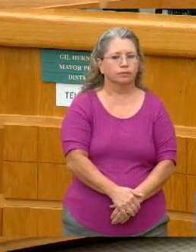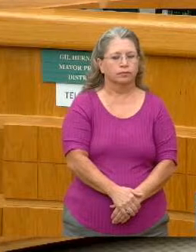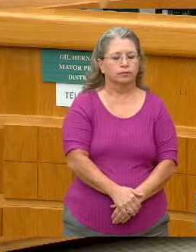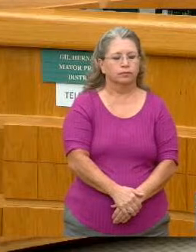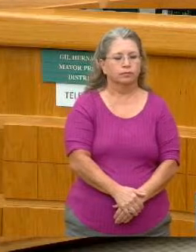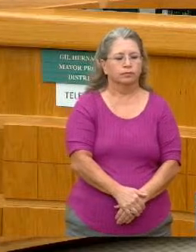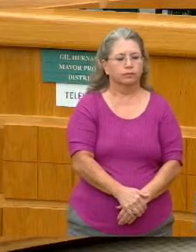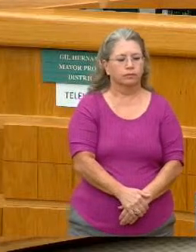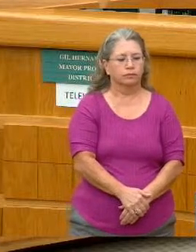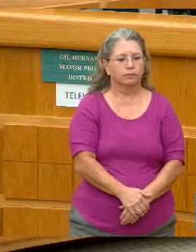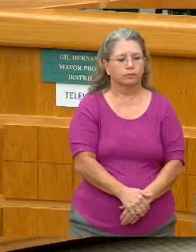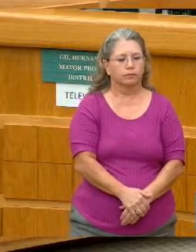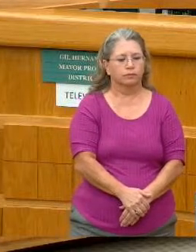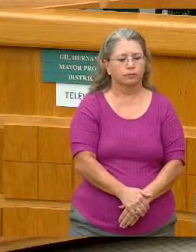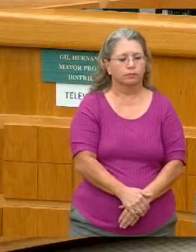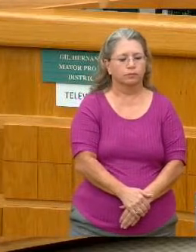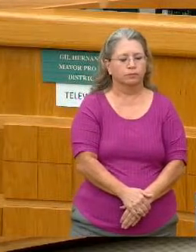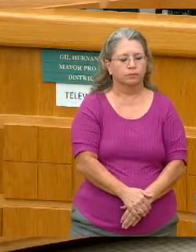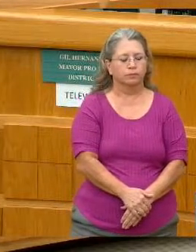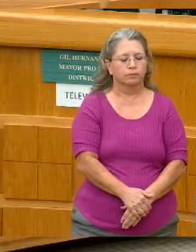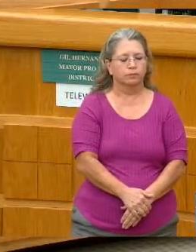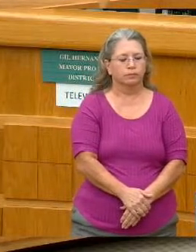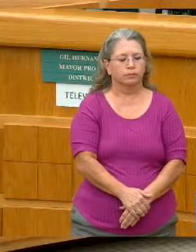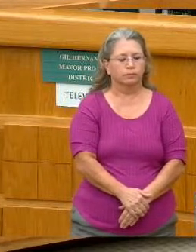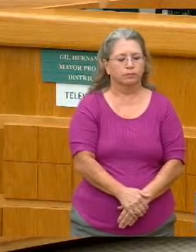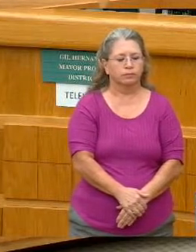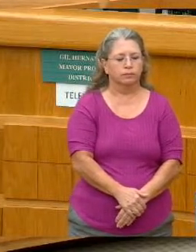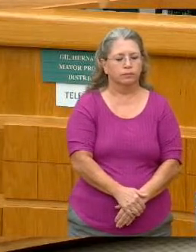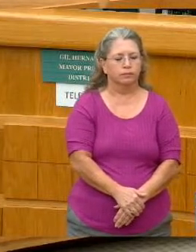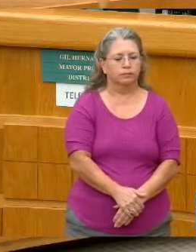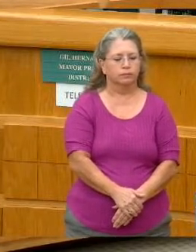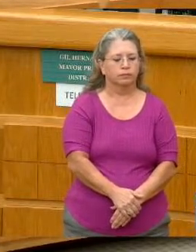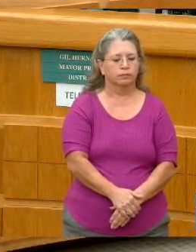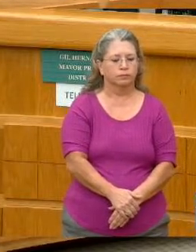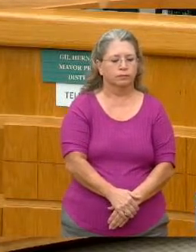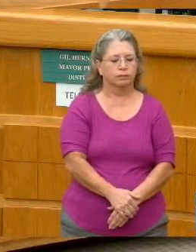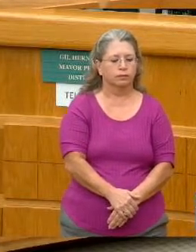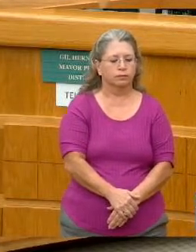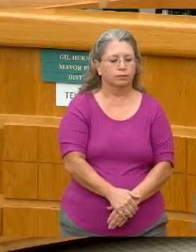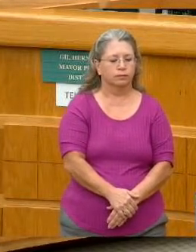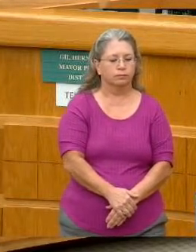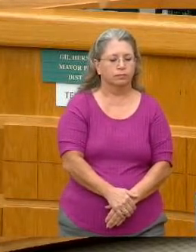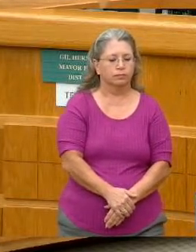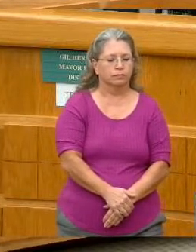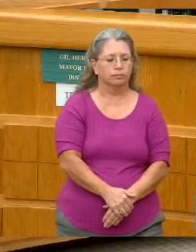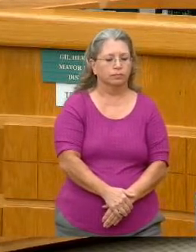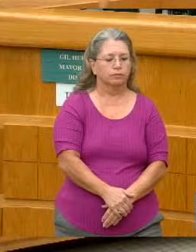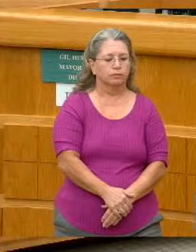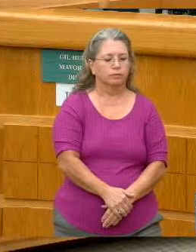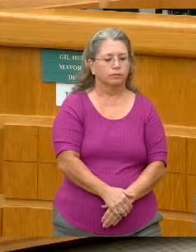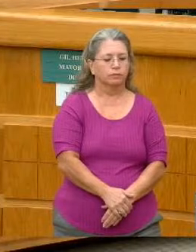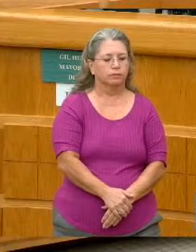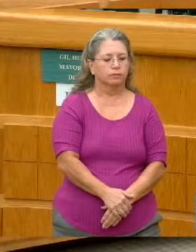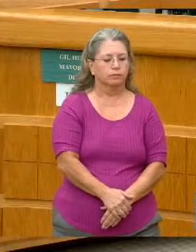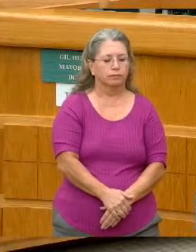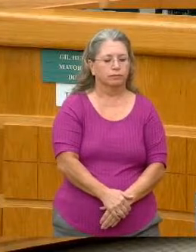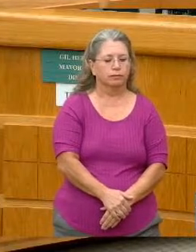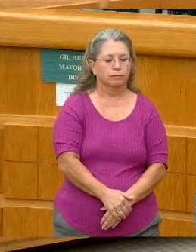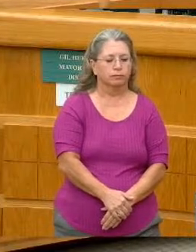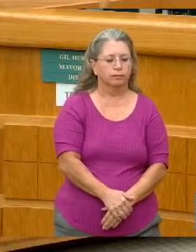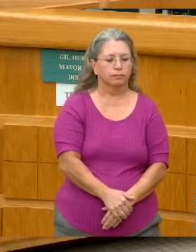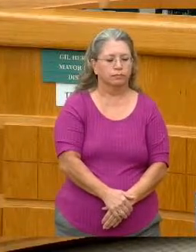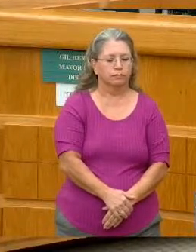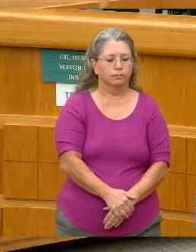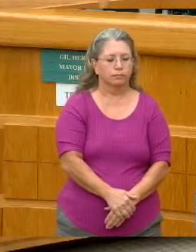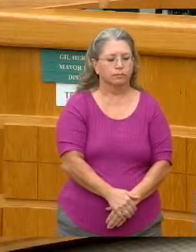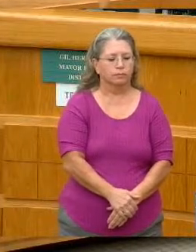incluye los casos probables. Recientemente, el porcentaje de casos positivos ha disminuido y la toma de especímenes también ha decaído. Cada vez es menos